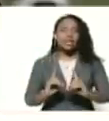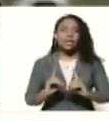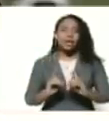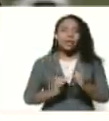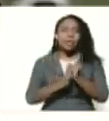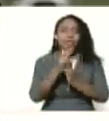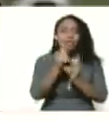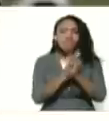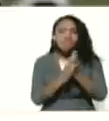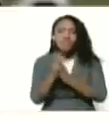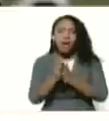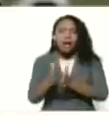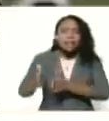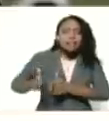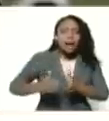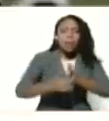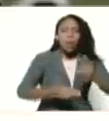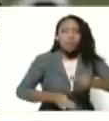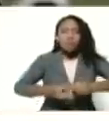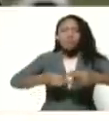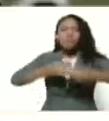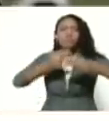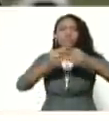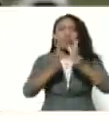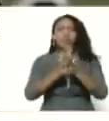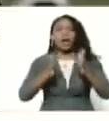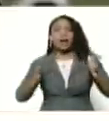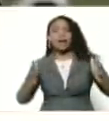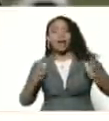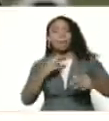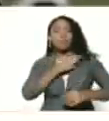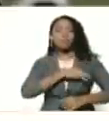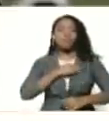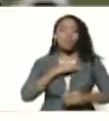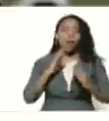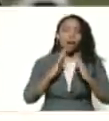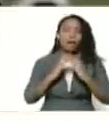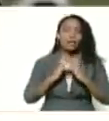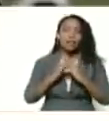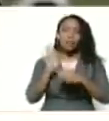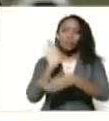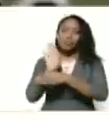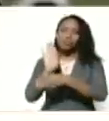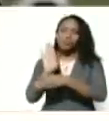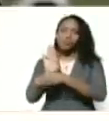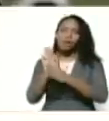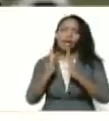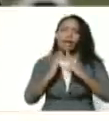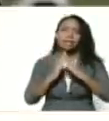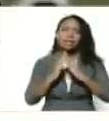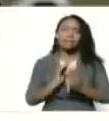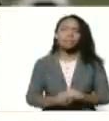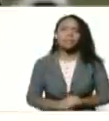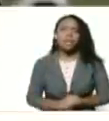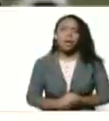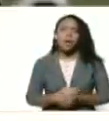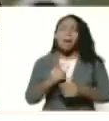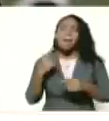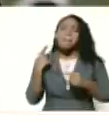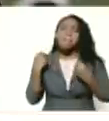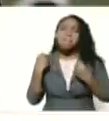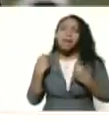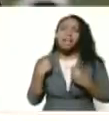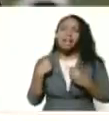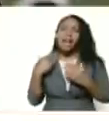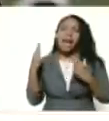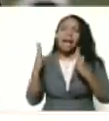camino de construir una gran misión para los hogares, para proteger el hogar, para que el hogar fuera el